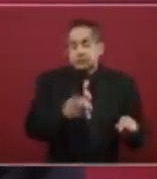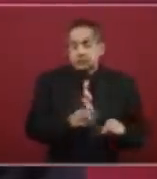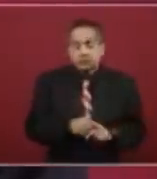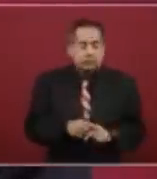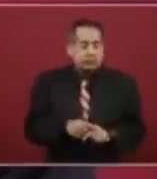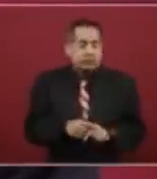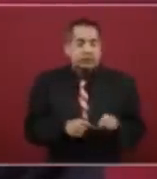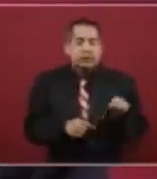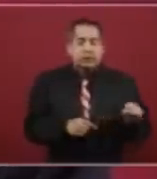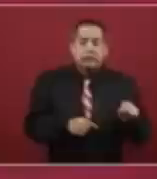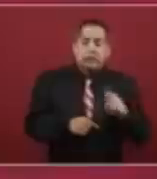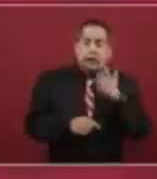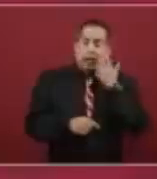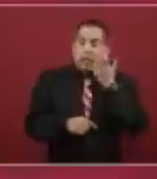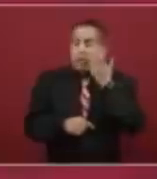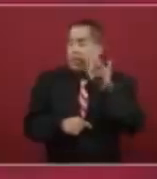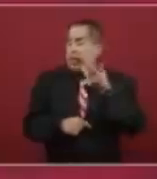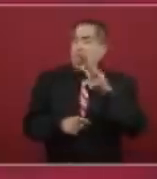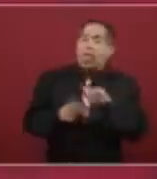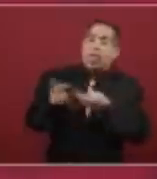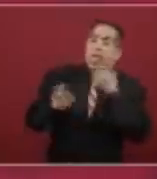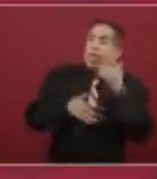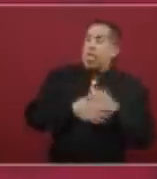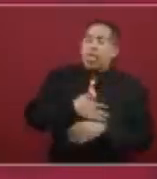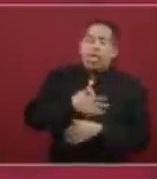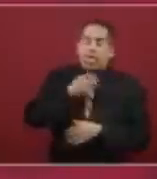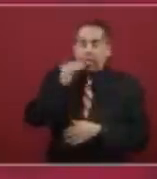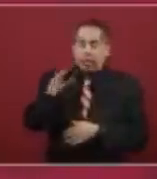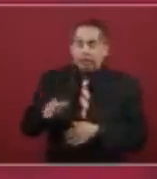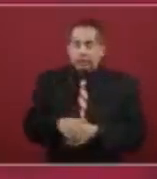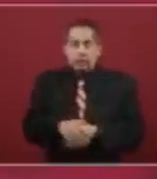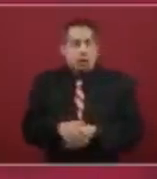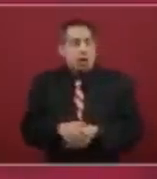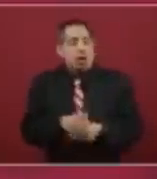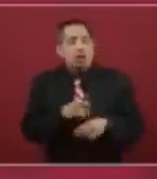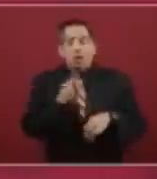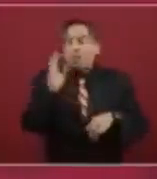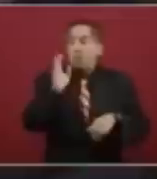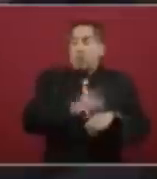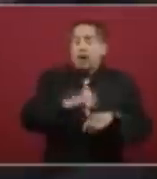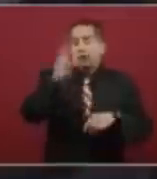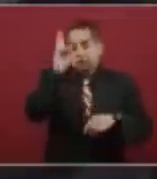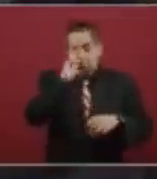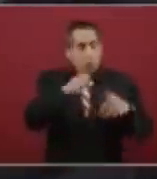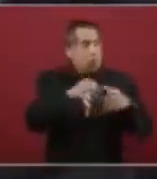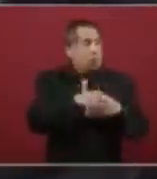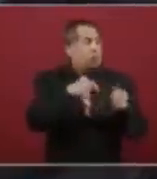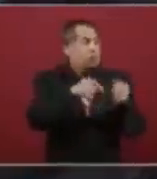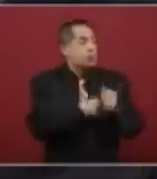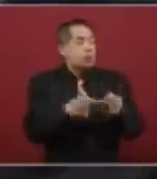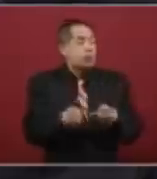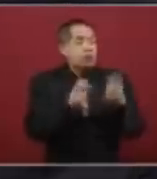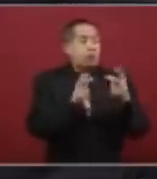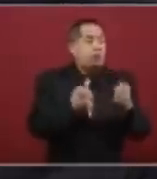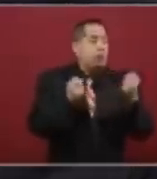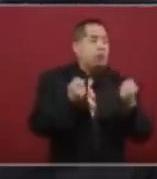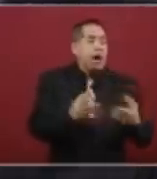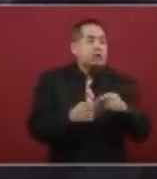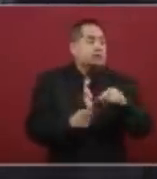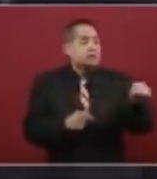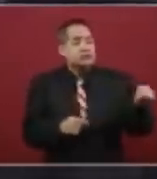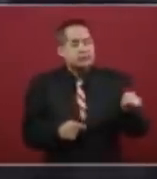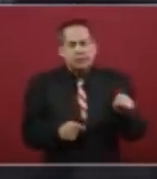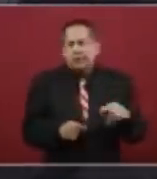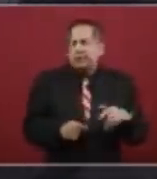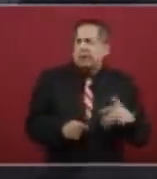queriendo hacer el cuestionamiento, dicen, aumentaron las tomas clandestinas, ¿no? Y sí, es